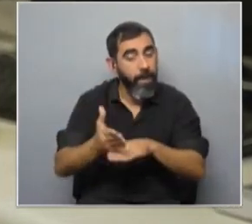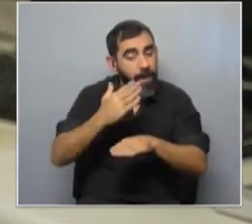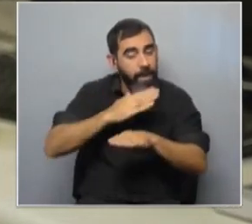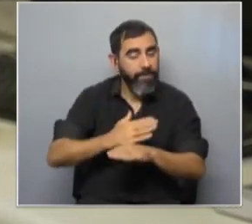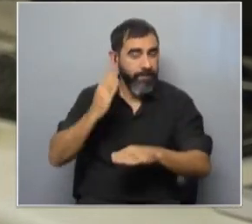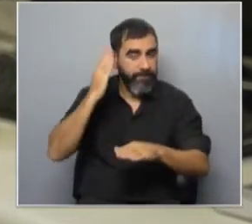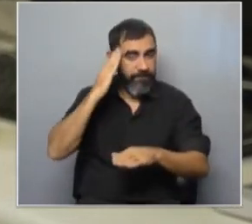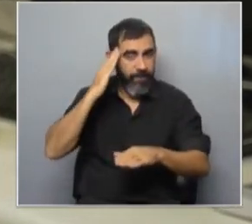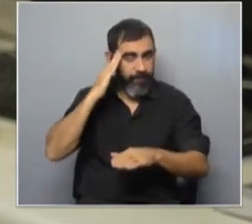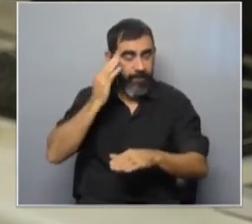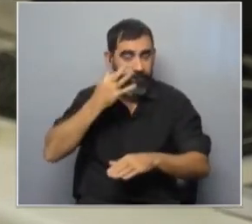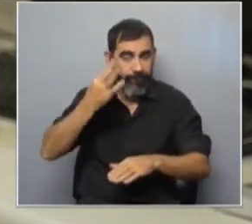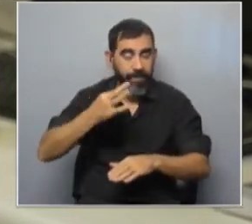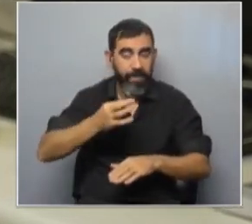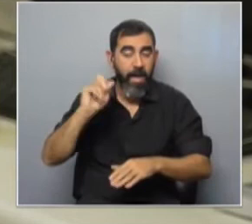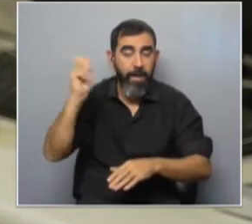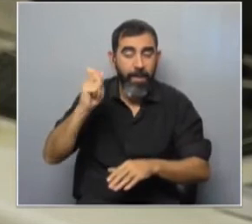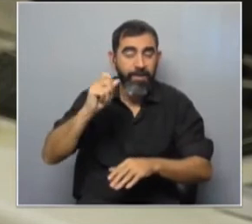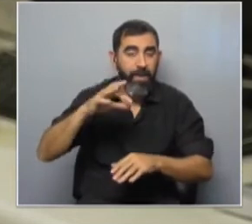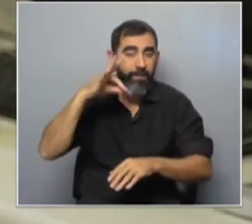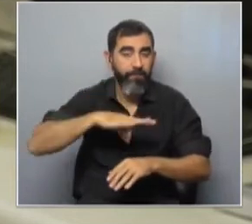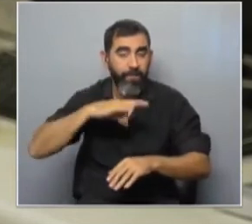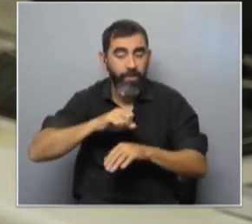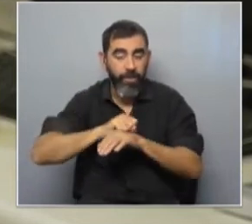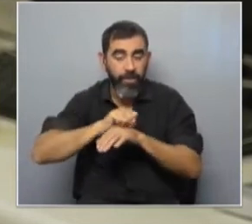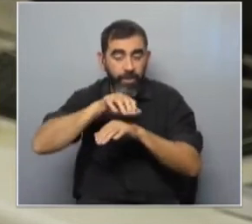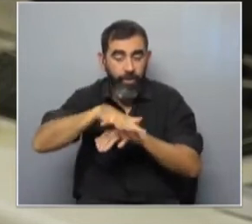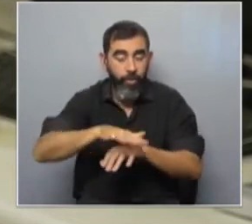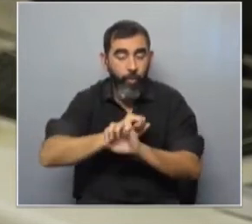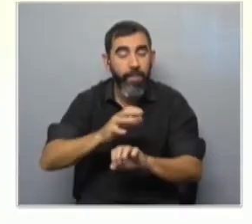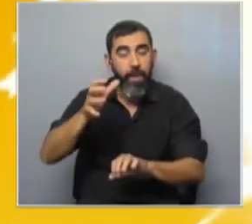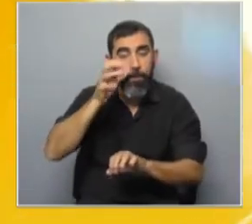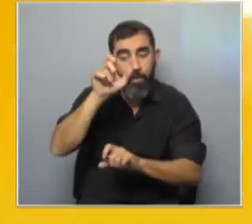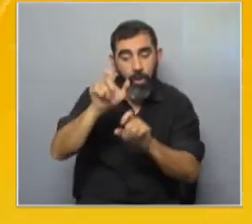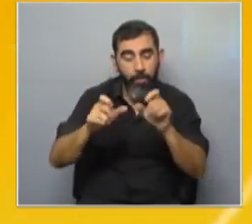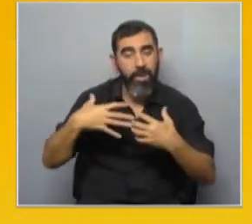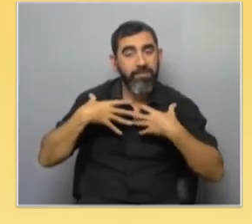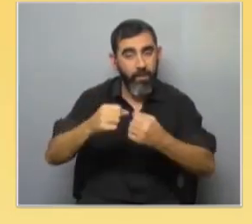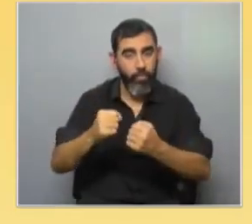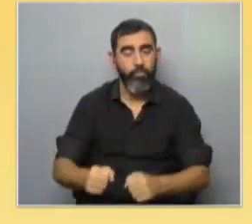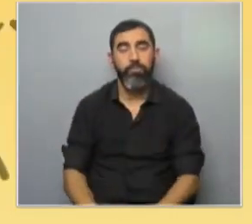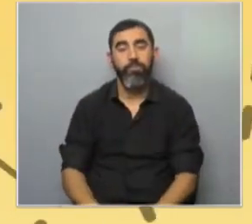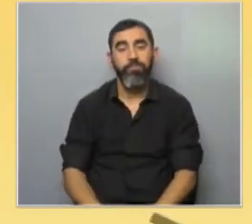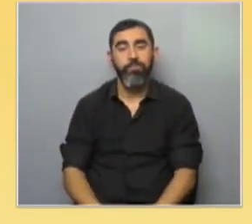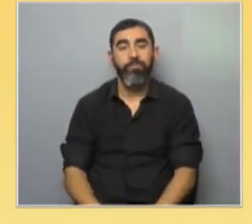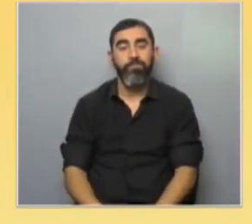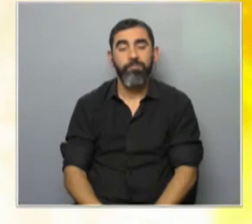anticiparse a la emergencia de esas variantes que pueden poner en riesgo la salud de los individuos.